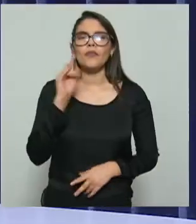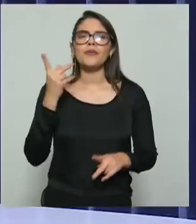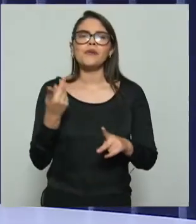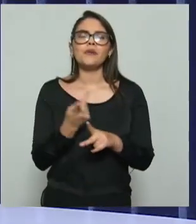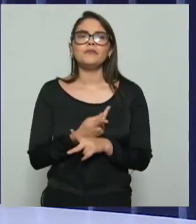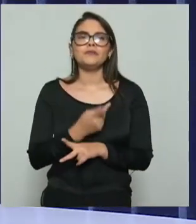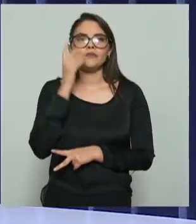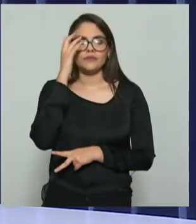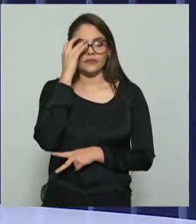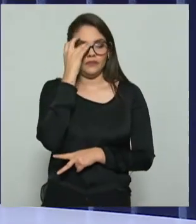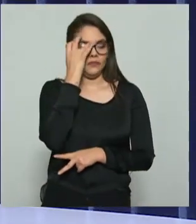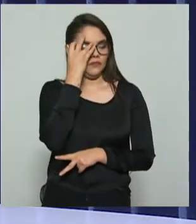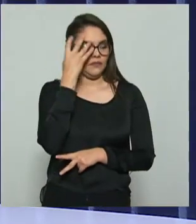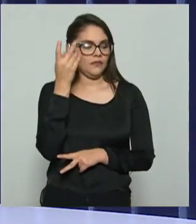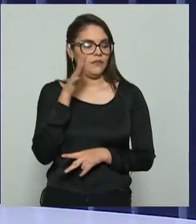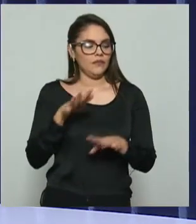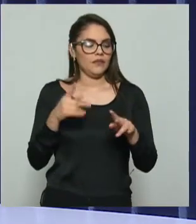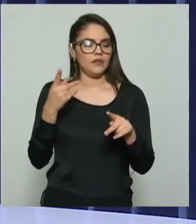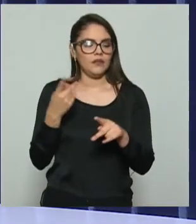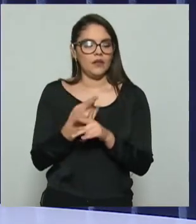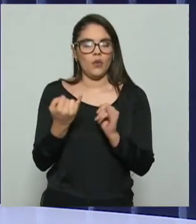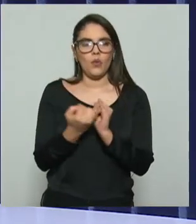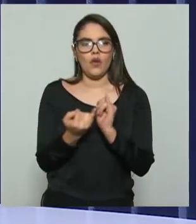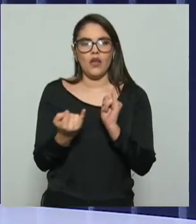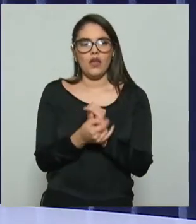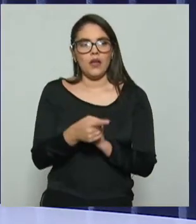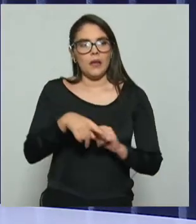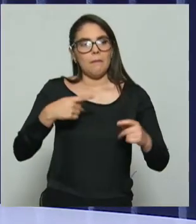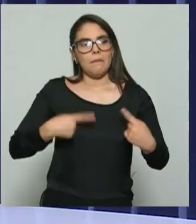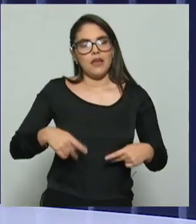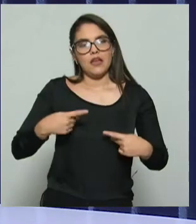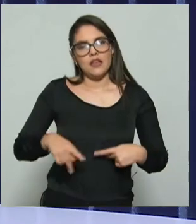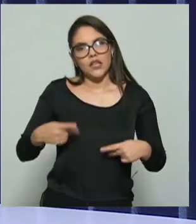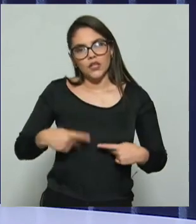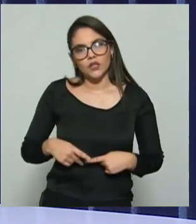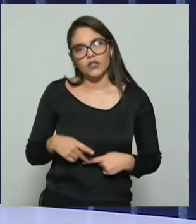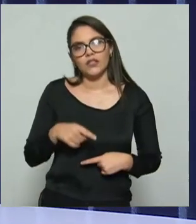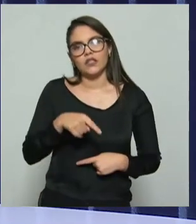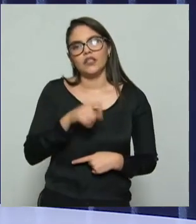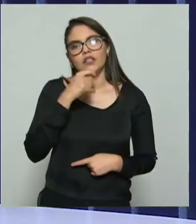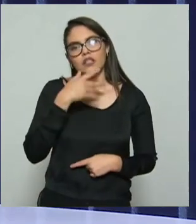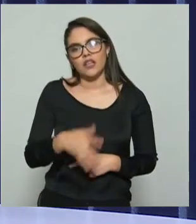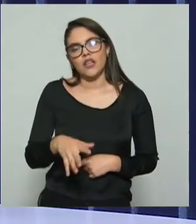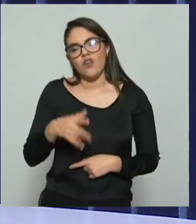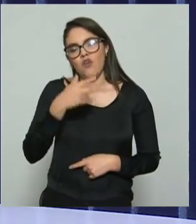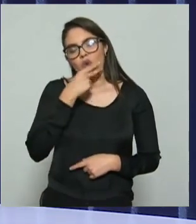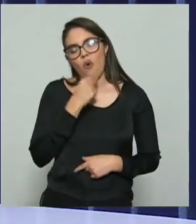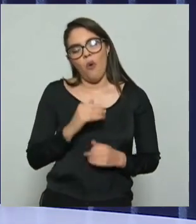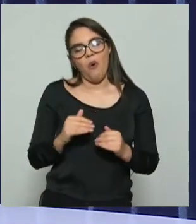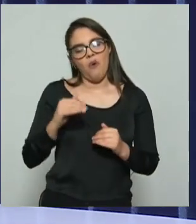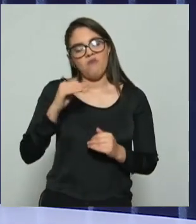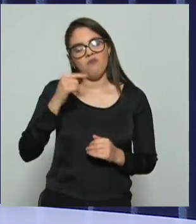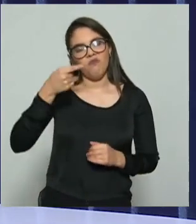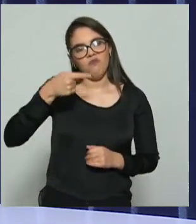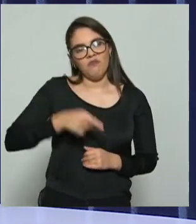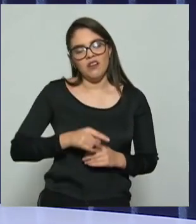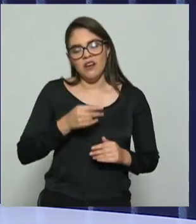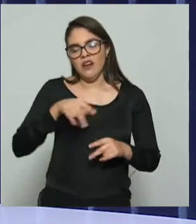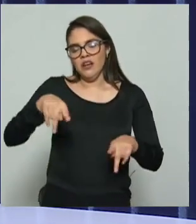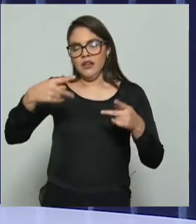mi nombre en un video que pudieron haber comprado en el metro, cortarlo y decir que ese era un video sexual mío, y se utilizó